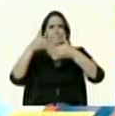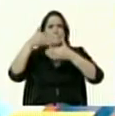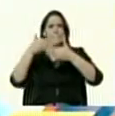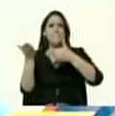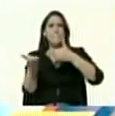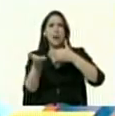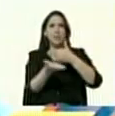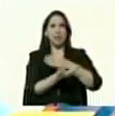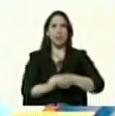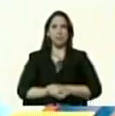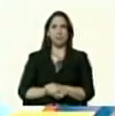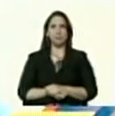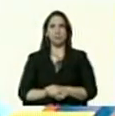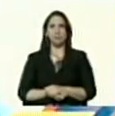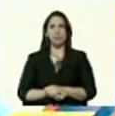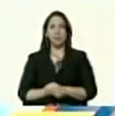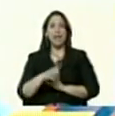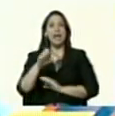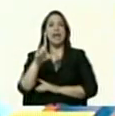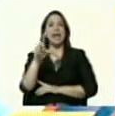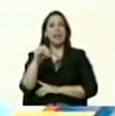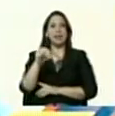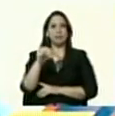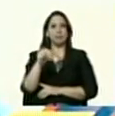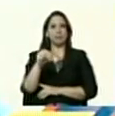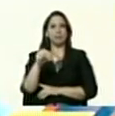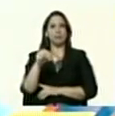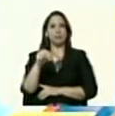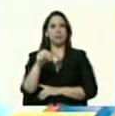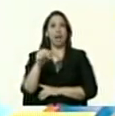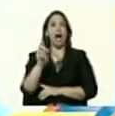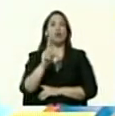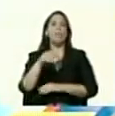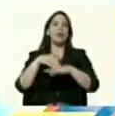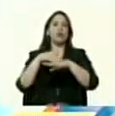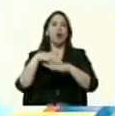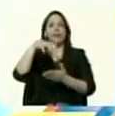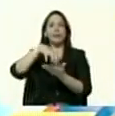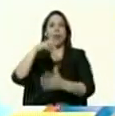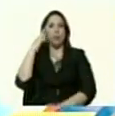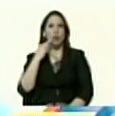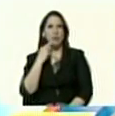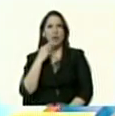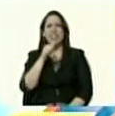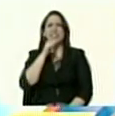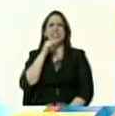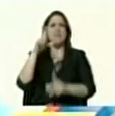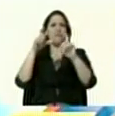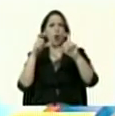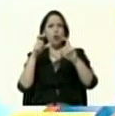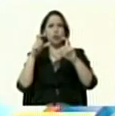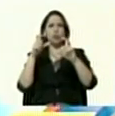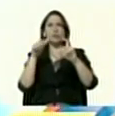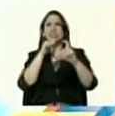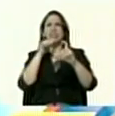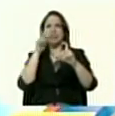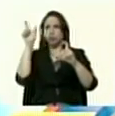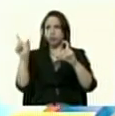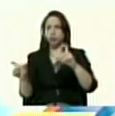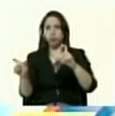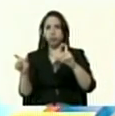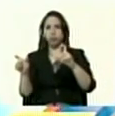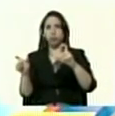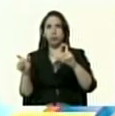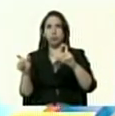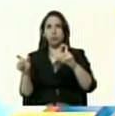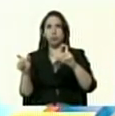unas pintas del ELN. En Bolívar, ¿qué dijo? Foto la tomó un fotógrafo de la agencia